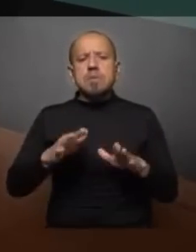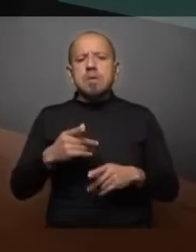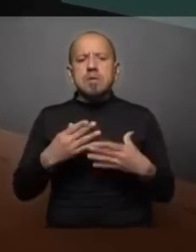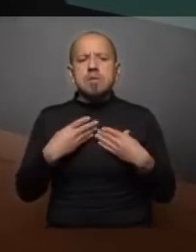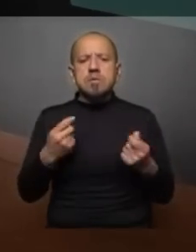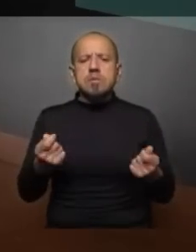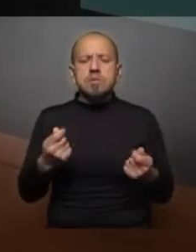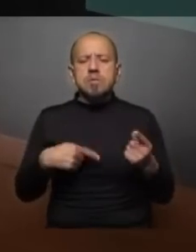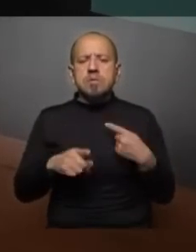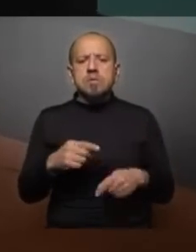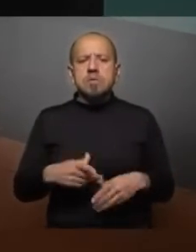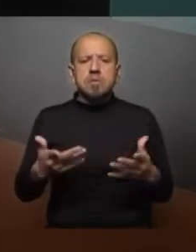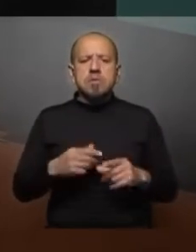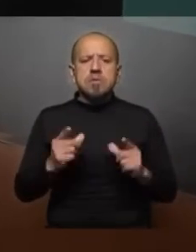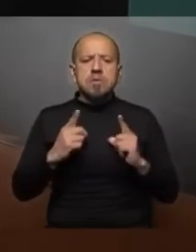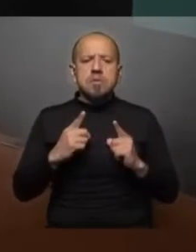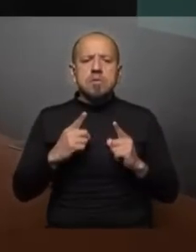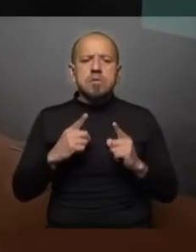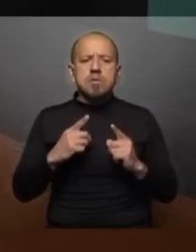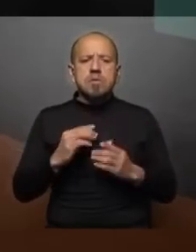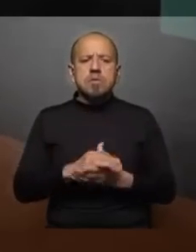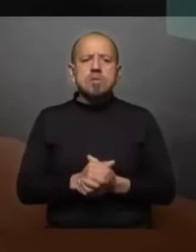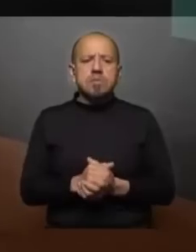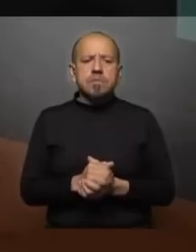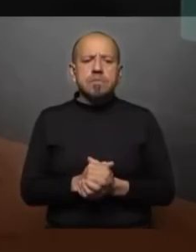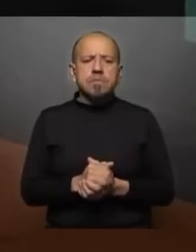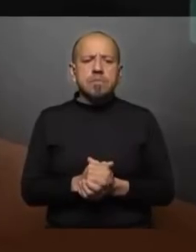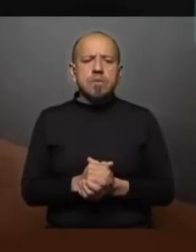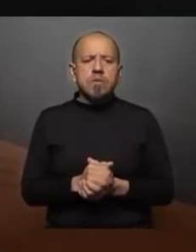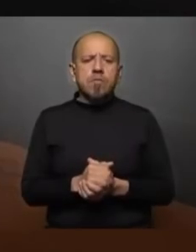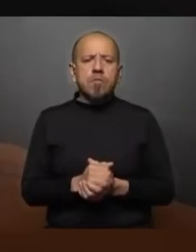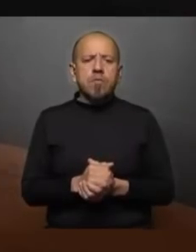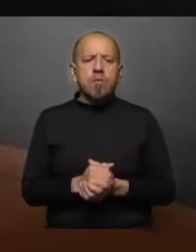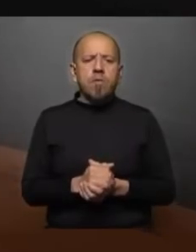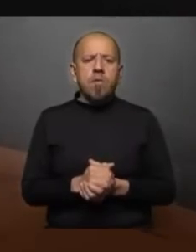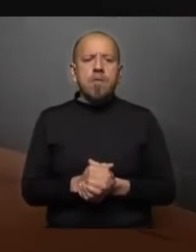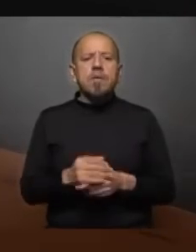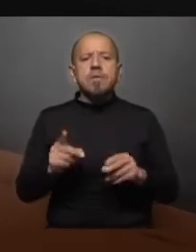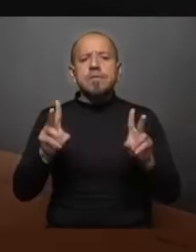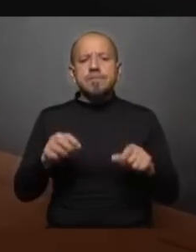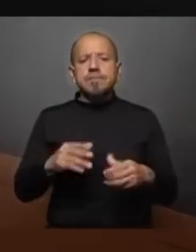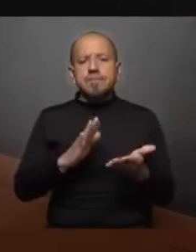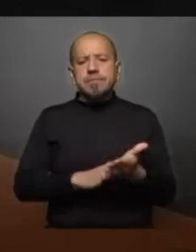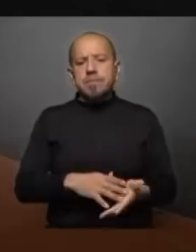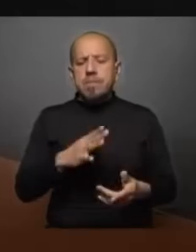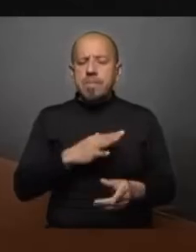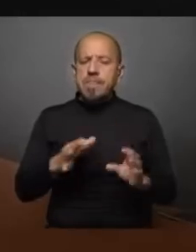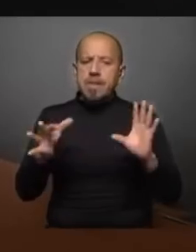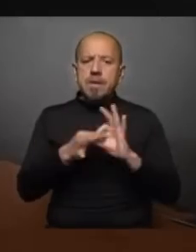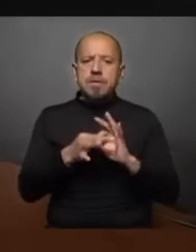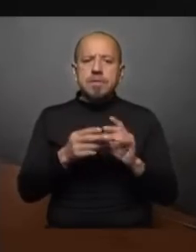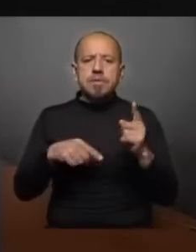sensación entre los tiempos de espera o el trato no sí también tiene o sea esto los temas están todos interconectados porque la